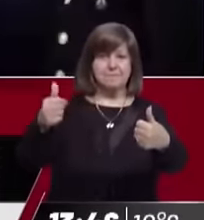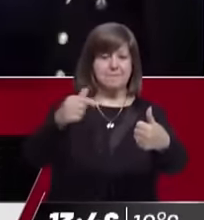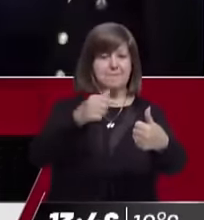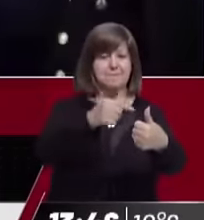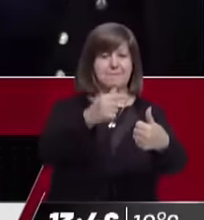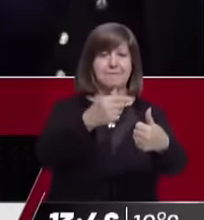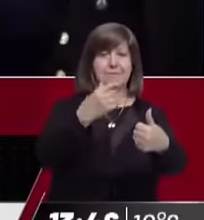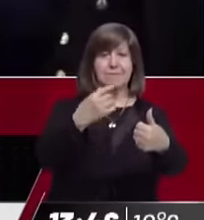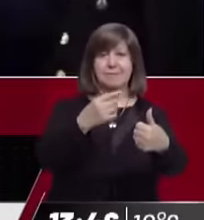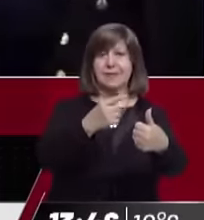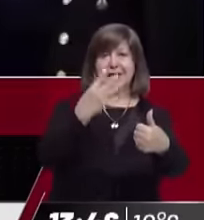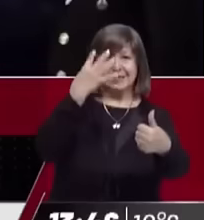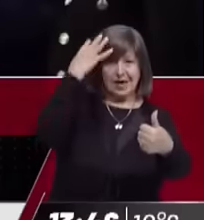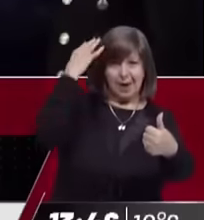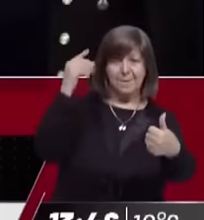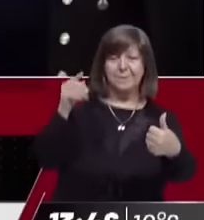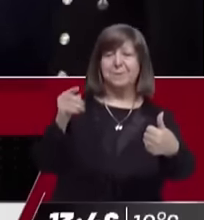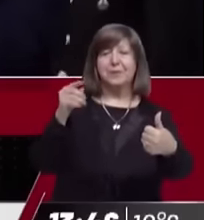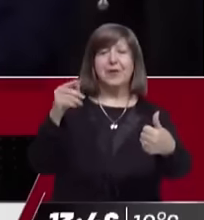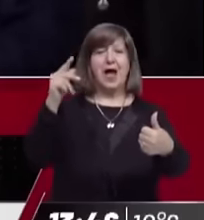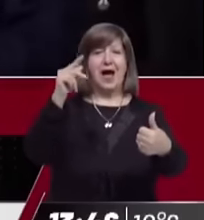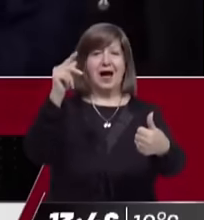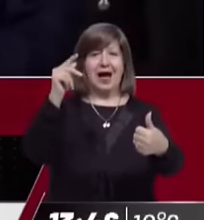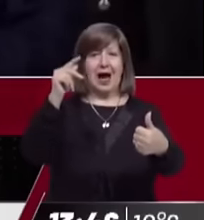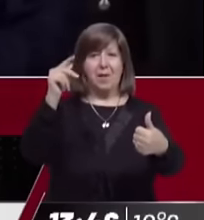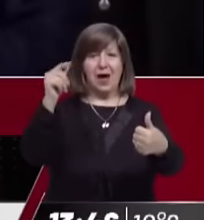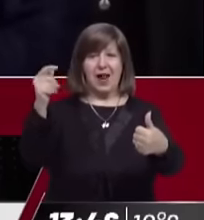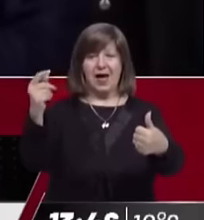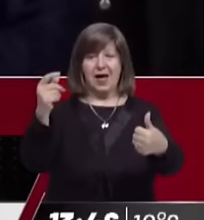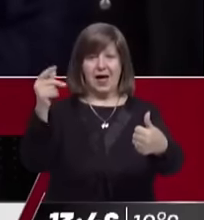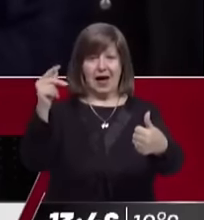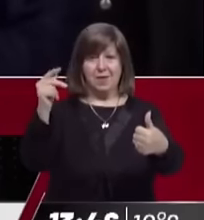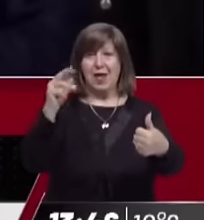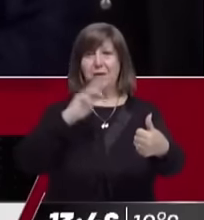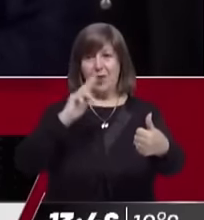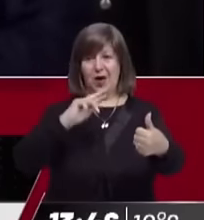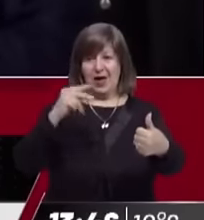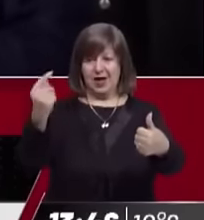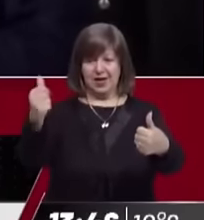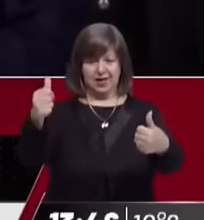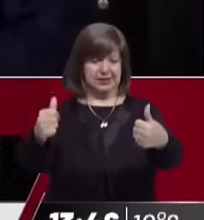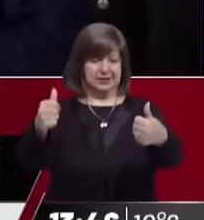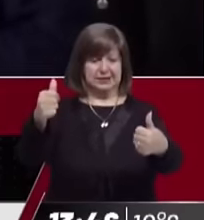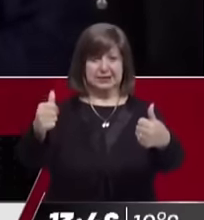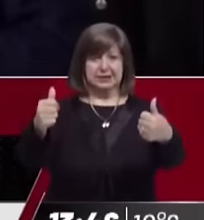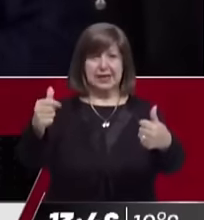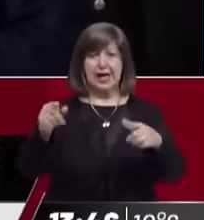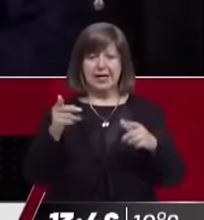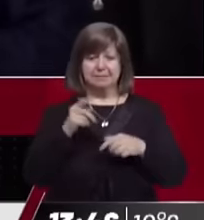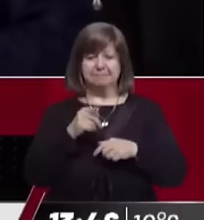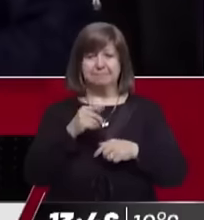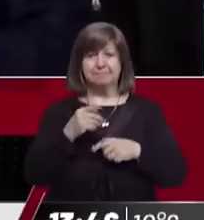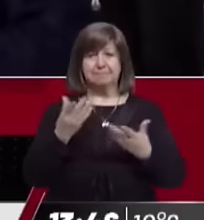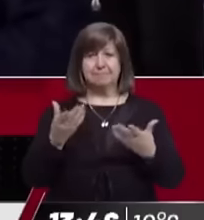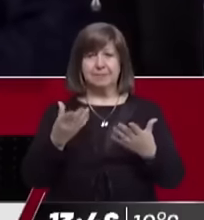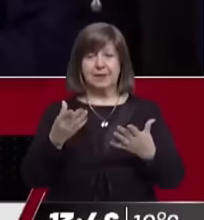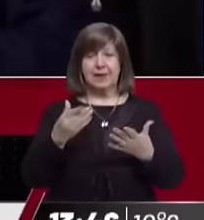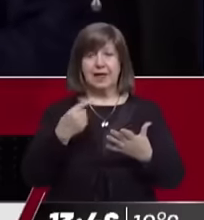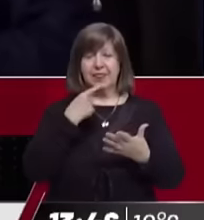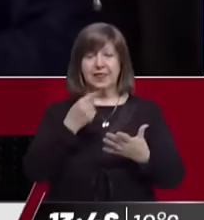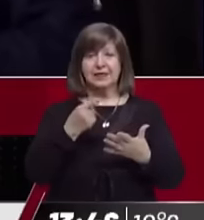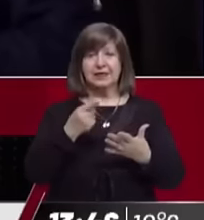está en la campaña. Tanto Donald Trump como Kamala Harris, la candidata oficialista, lo están